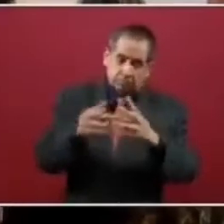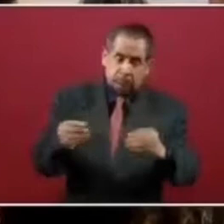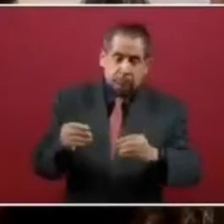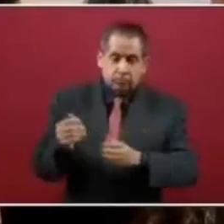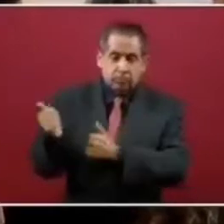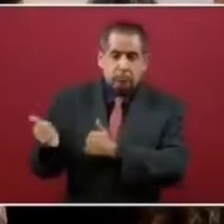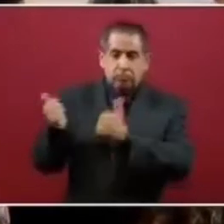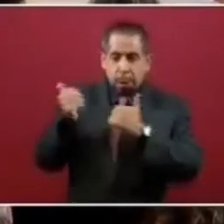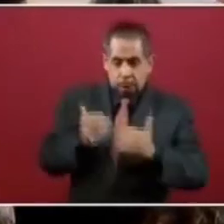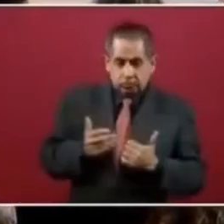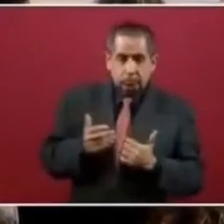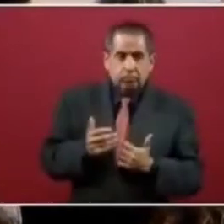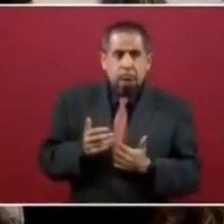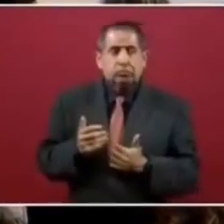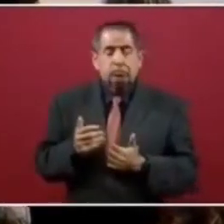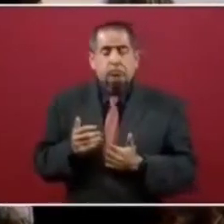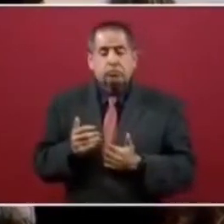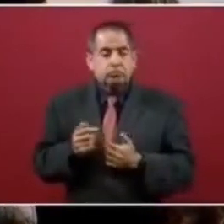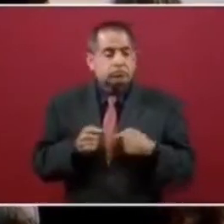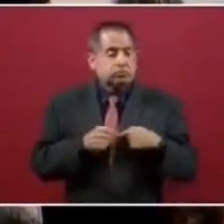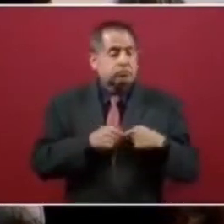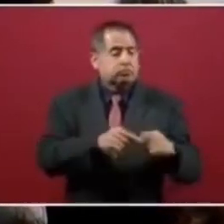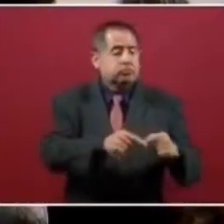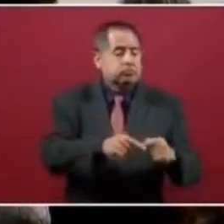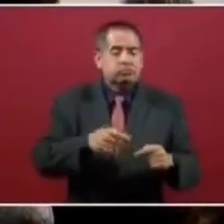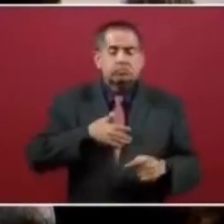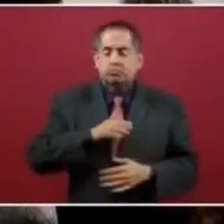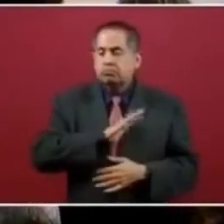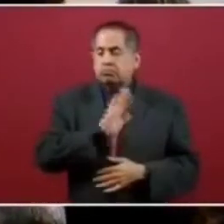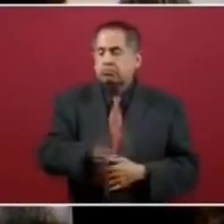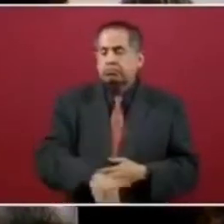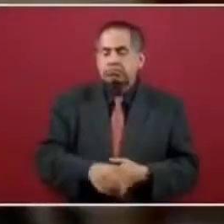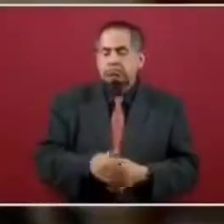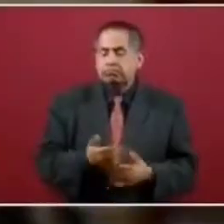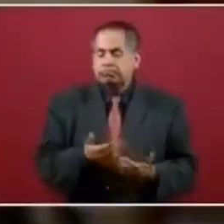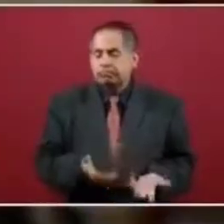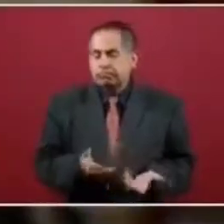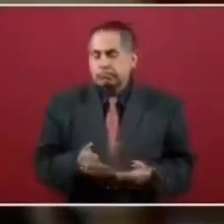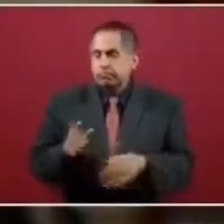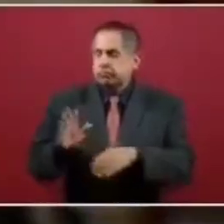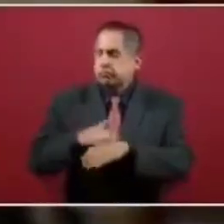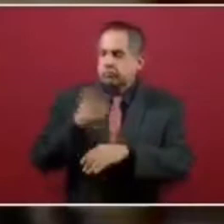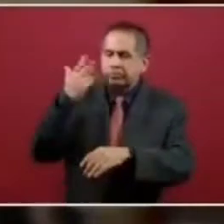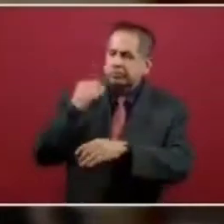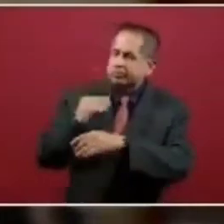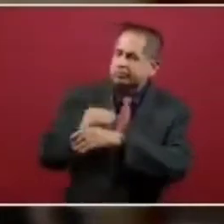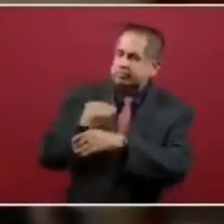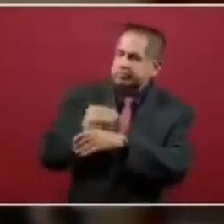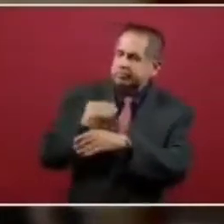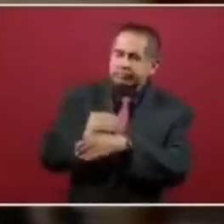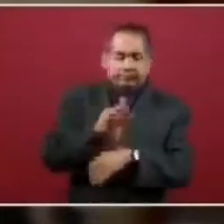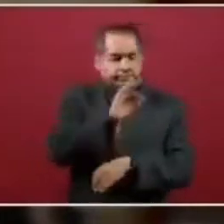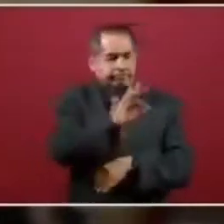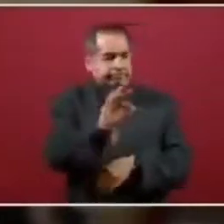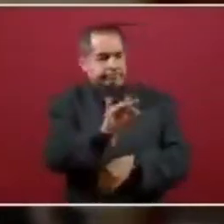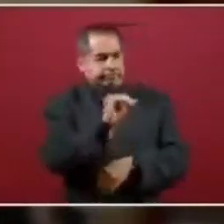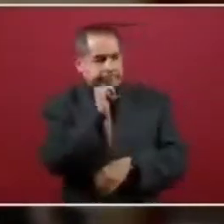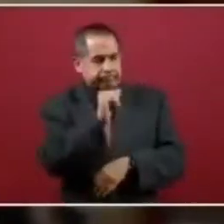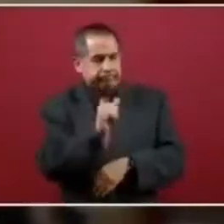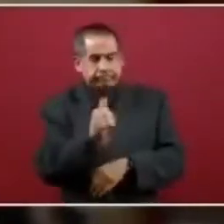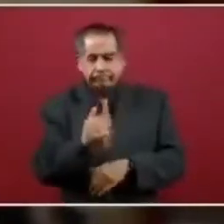me los traen cuando ya me van a quitar la vida. ¿Por qué nunca nos escuchan antes de tener una fecha de